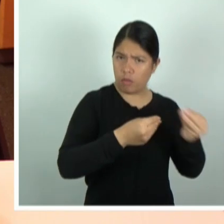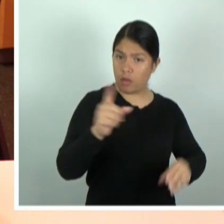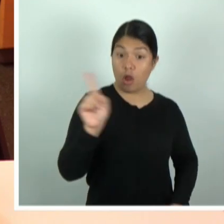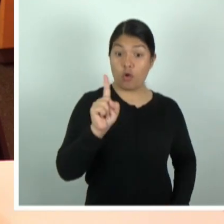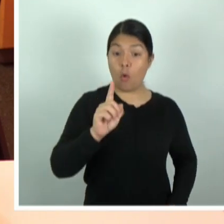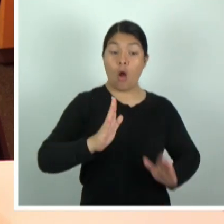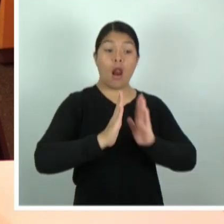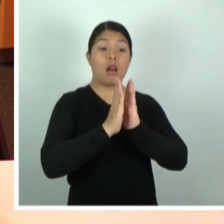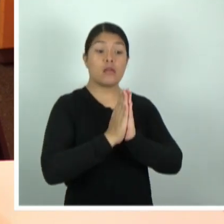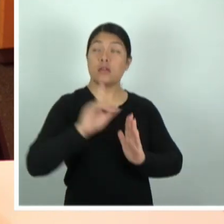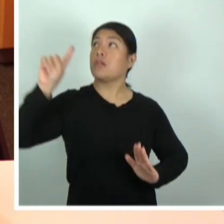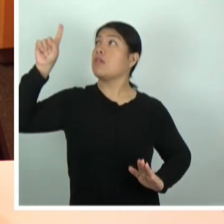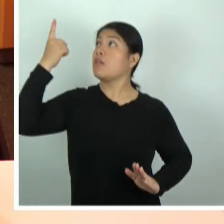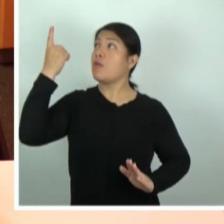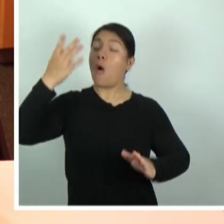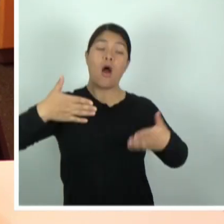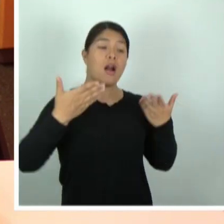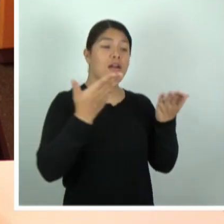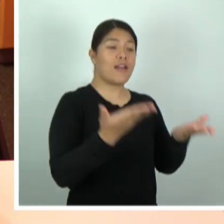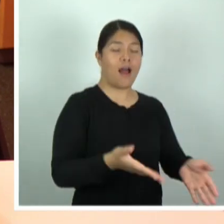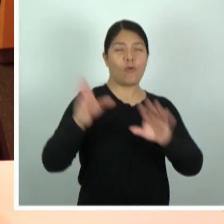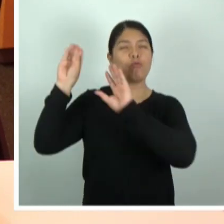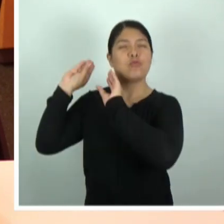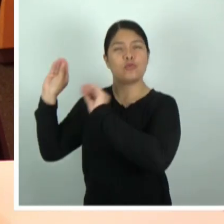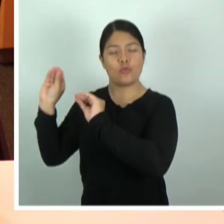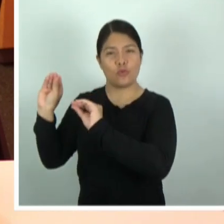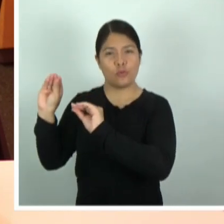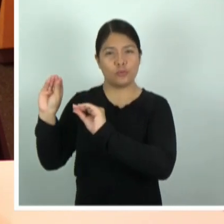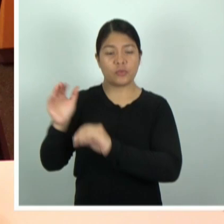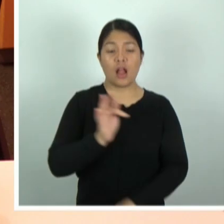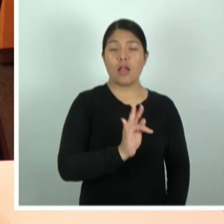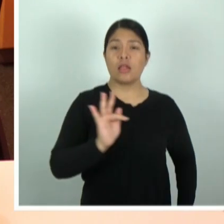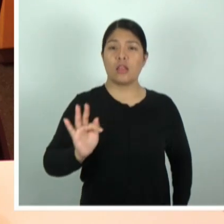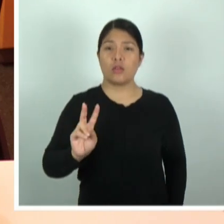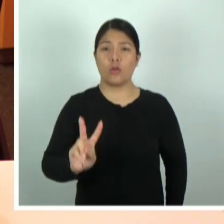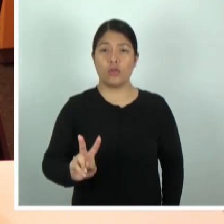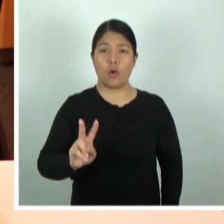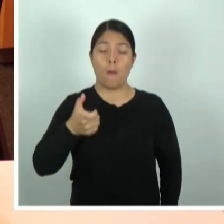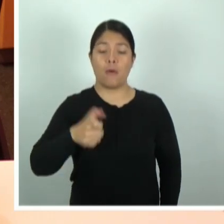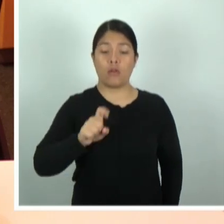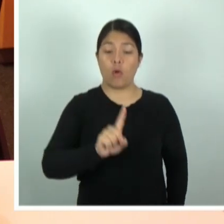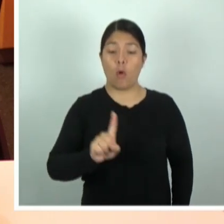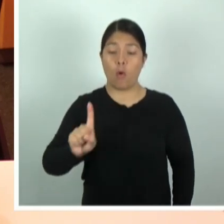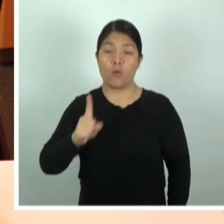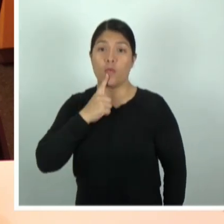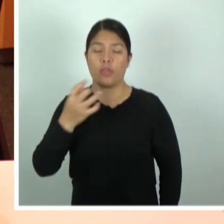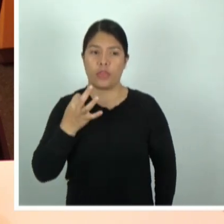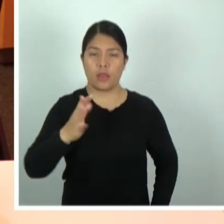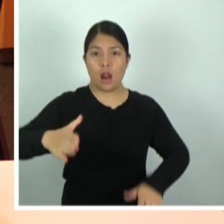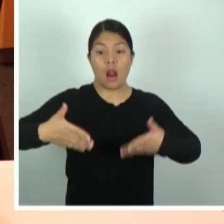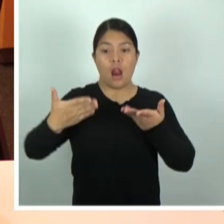un regalo. Como dice, y hemos aprendido en Titus capítulo 2, versículo 11, que la